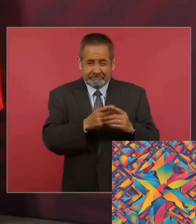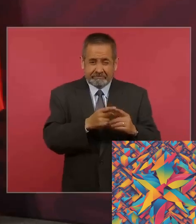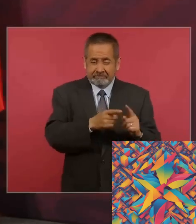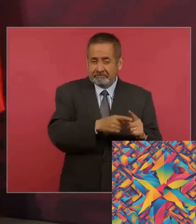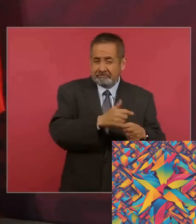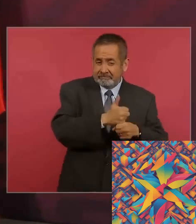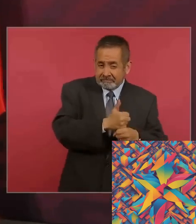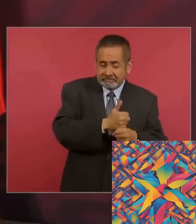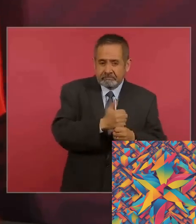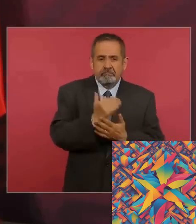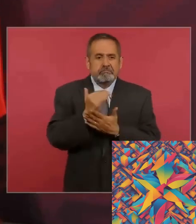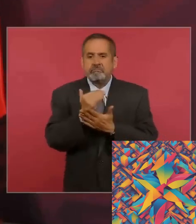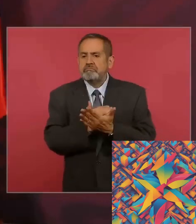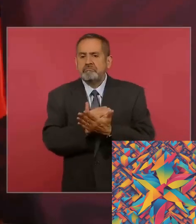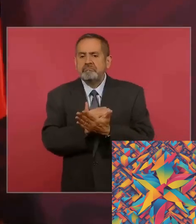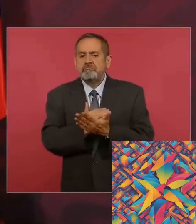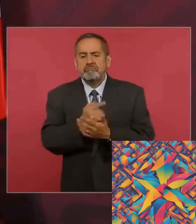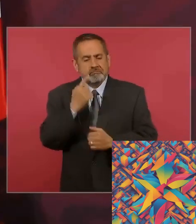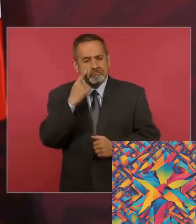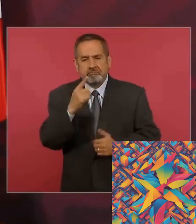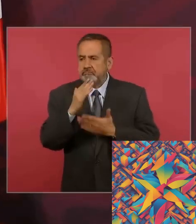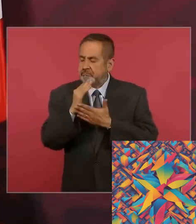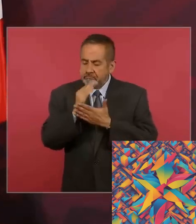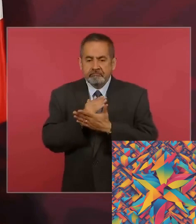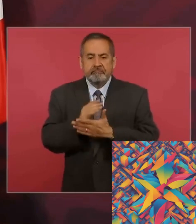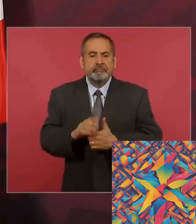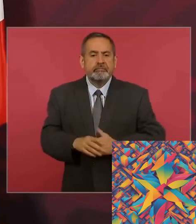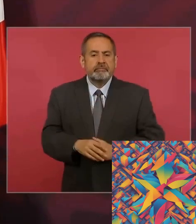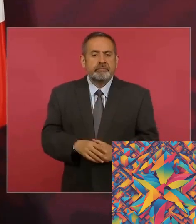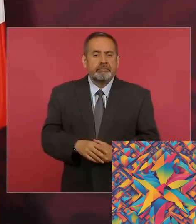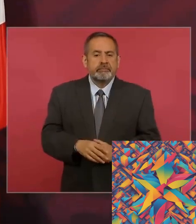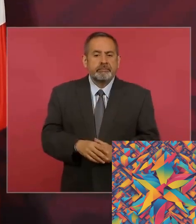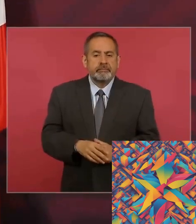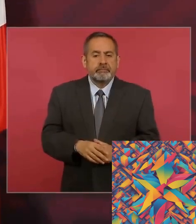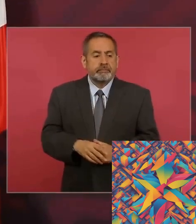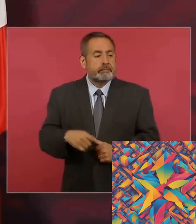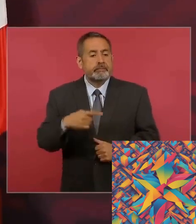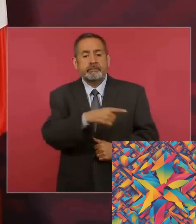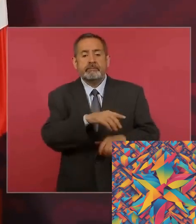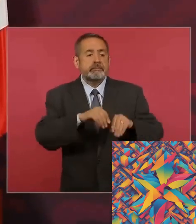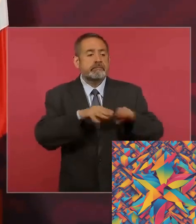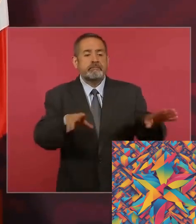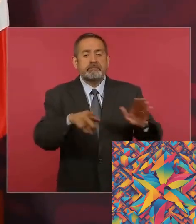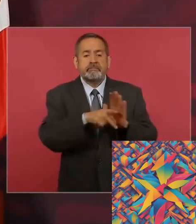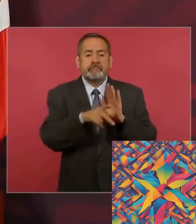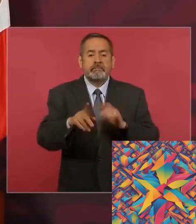positivismo, para alcanzar un futuro próspero para todos. ¡Viva México!